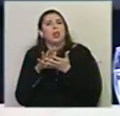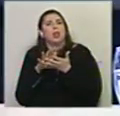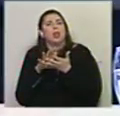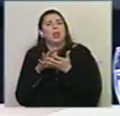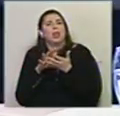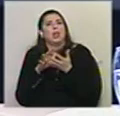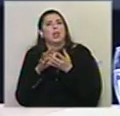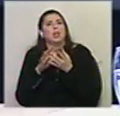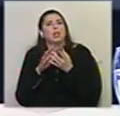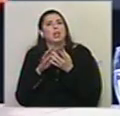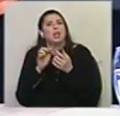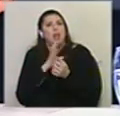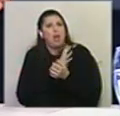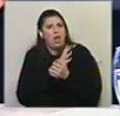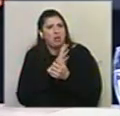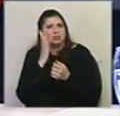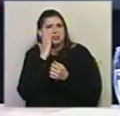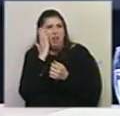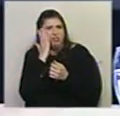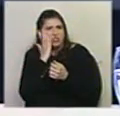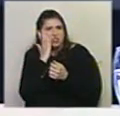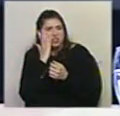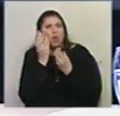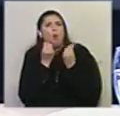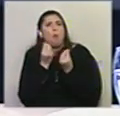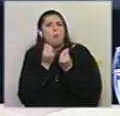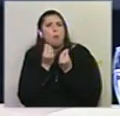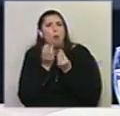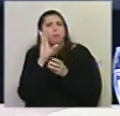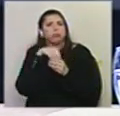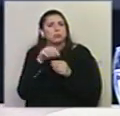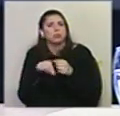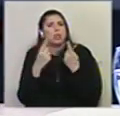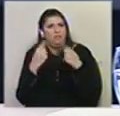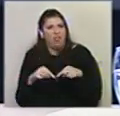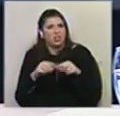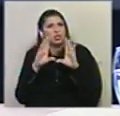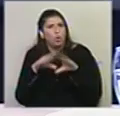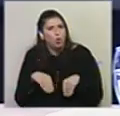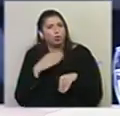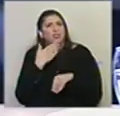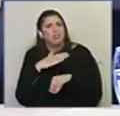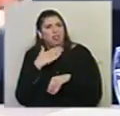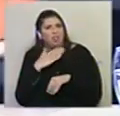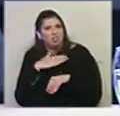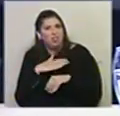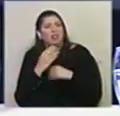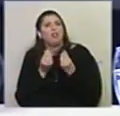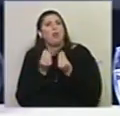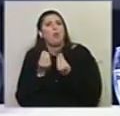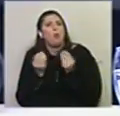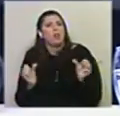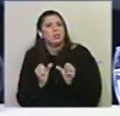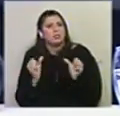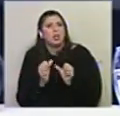¿están alineados a la hora del debate? ¿Y todos están entendiendo que tenemos que ir hacia un lugar solo y no cada uno hacer lo que